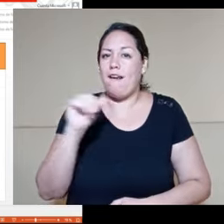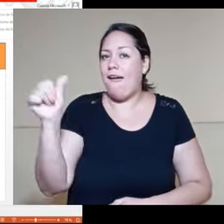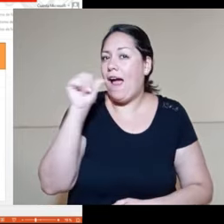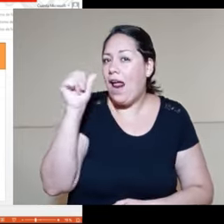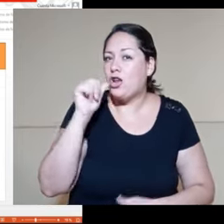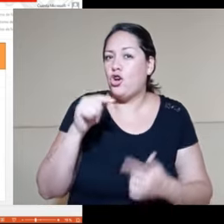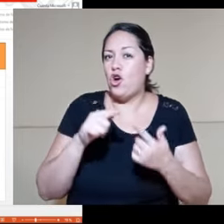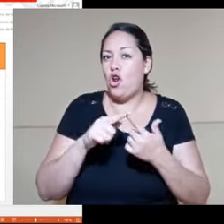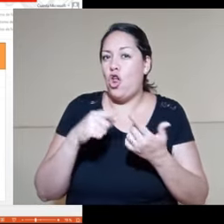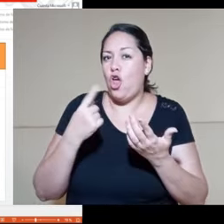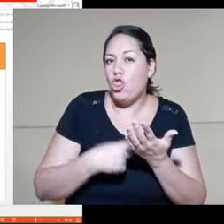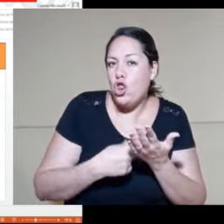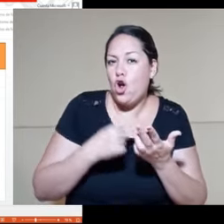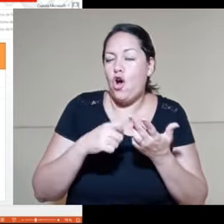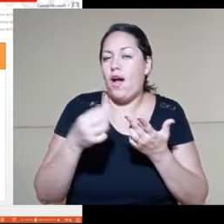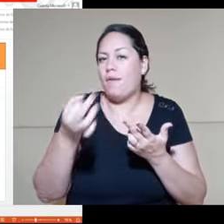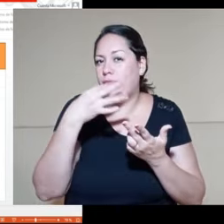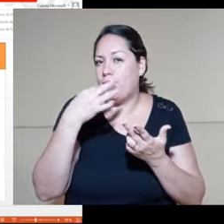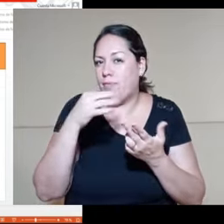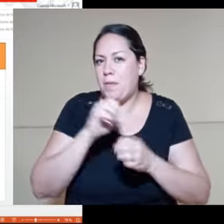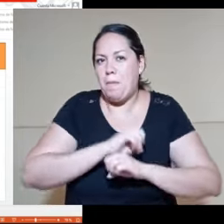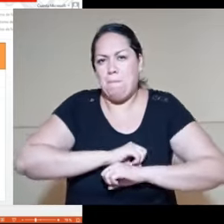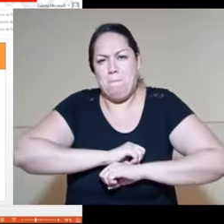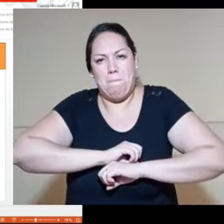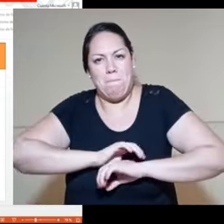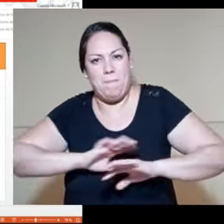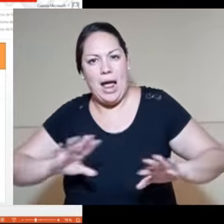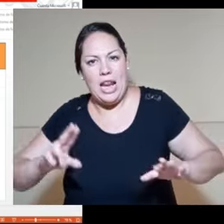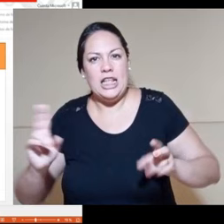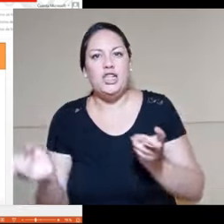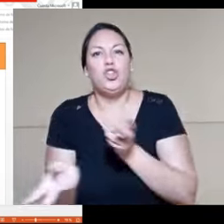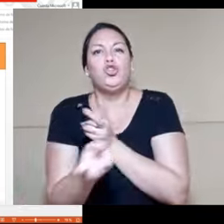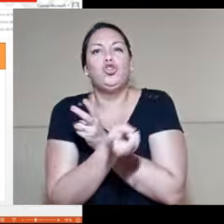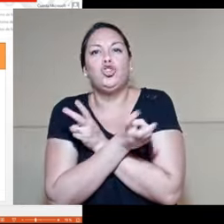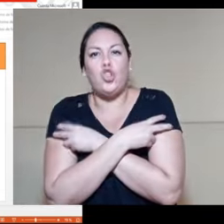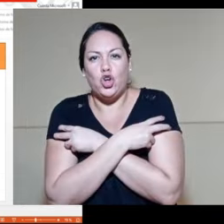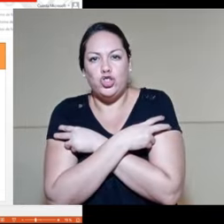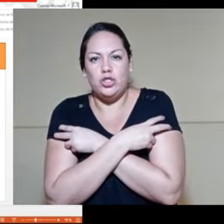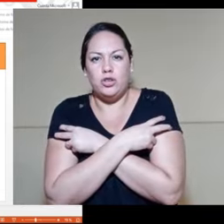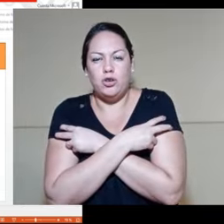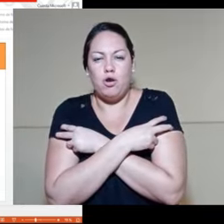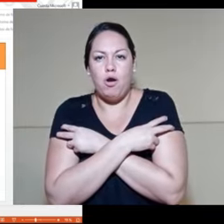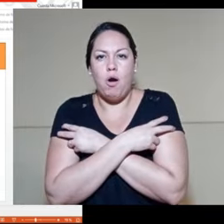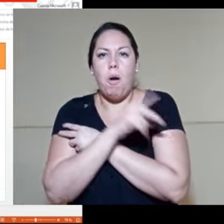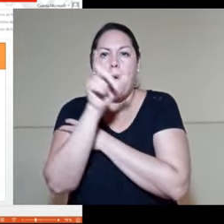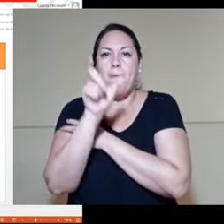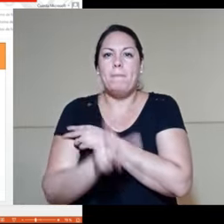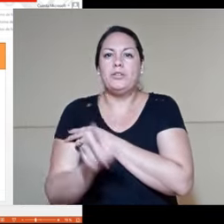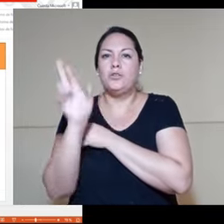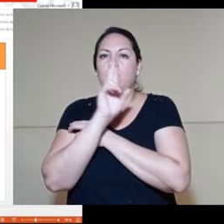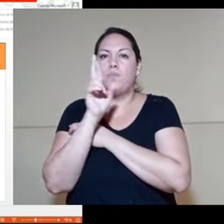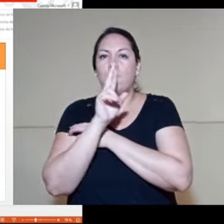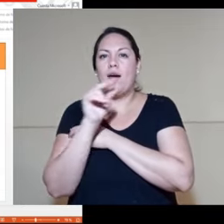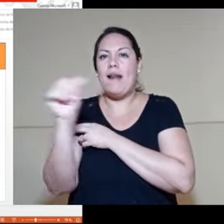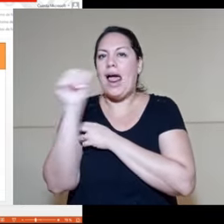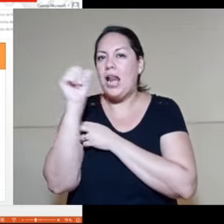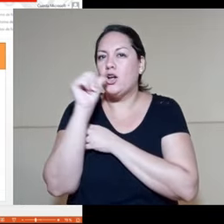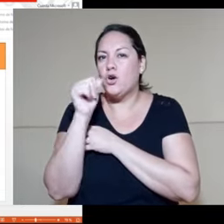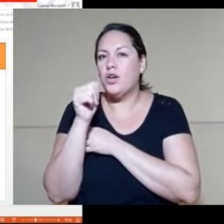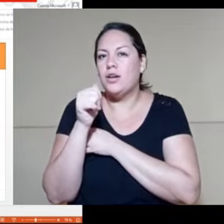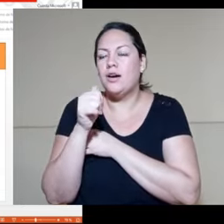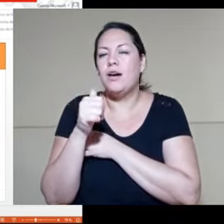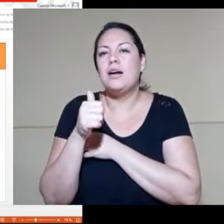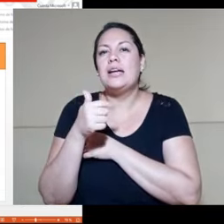nocivo para el producto de la gestación todas estas sustancias tóxicas. De hecho, se describe en las